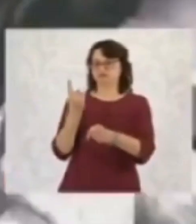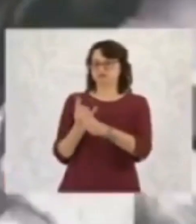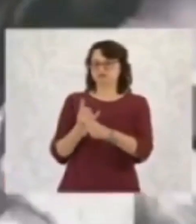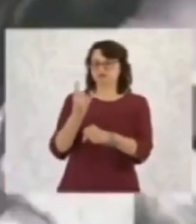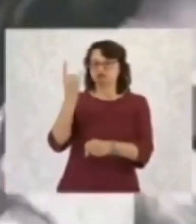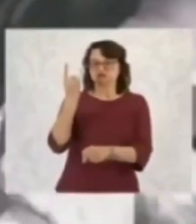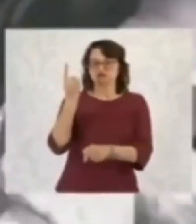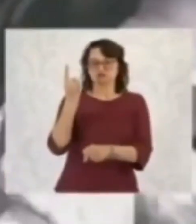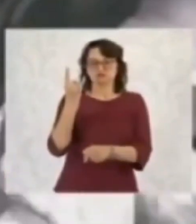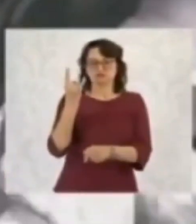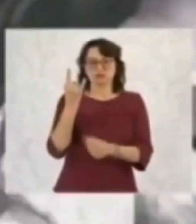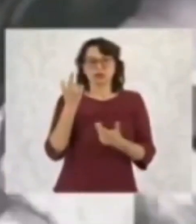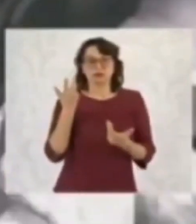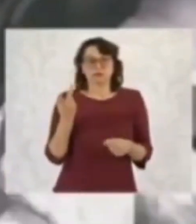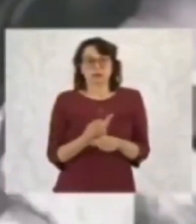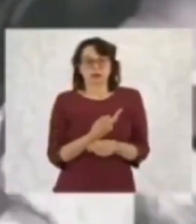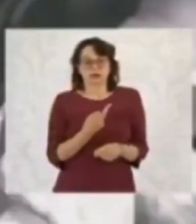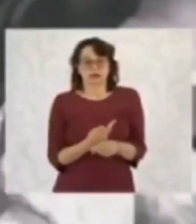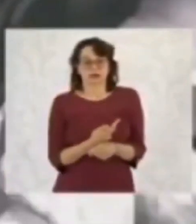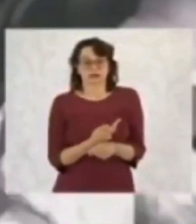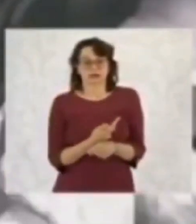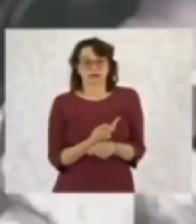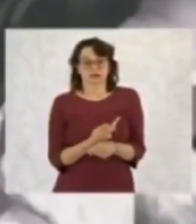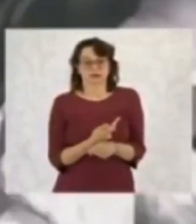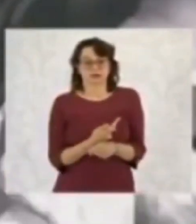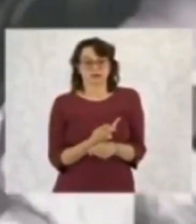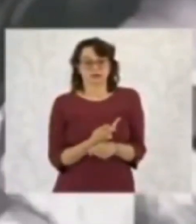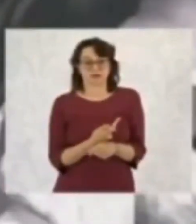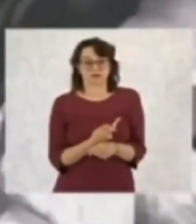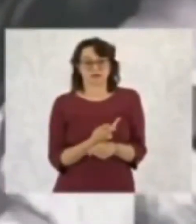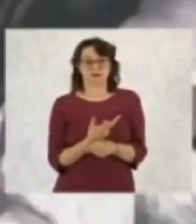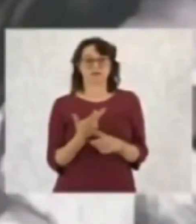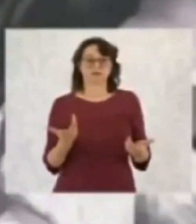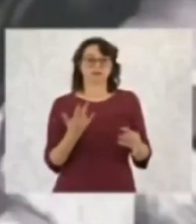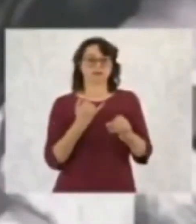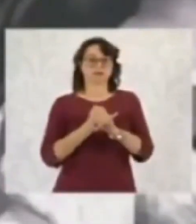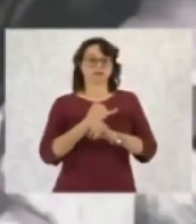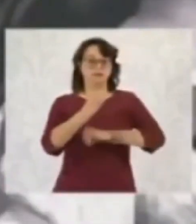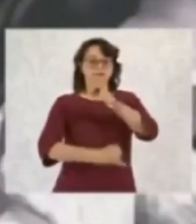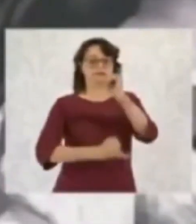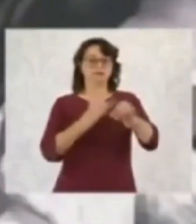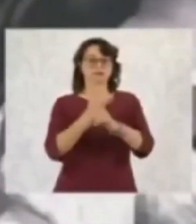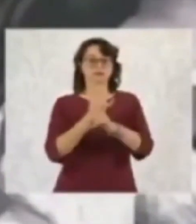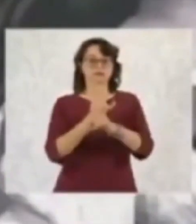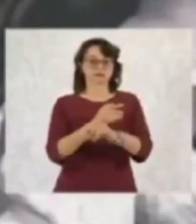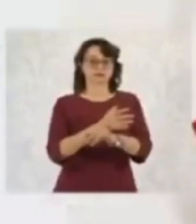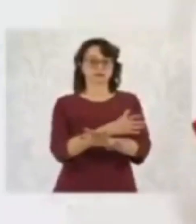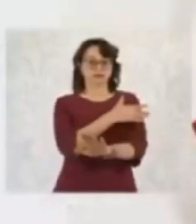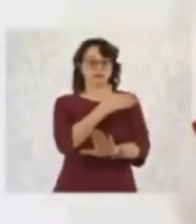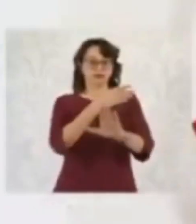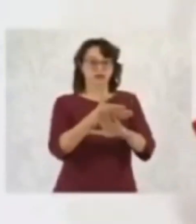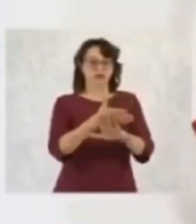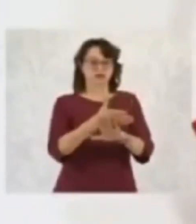doble tributación? Iría contra las prácticas internacionales, sería incumplimiento de un